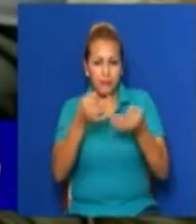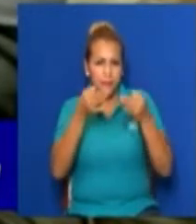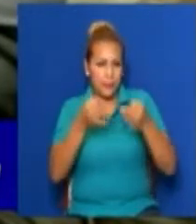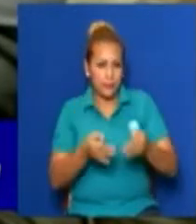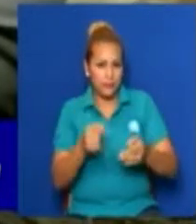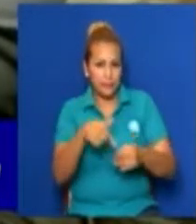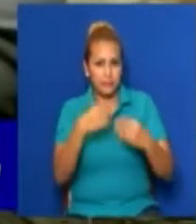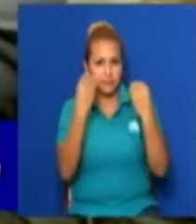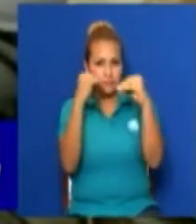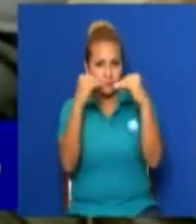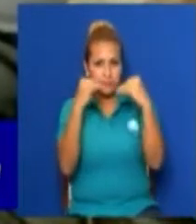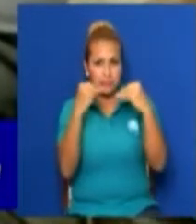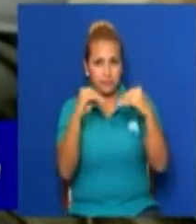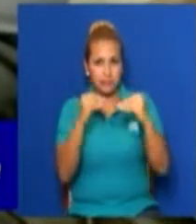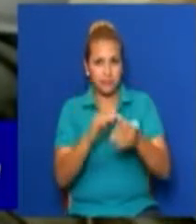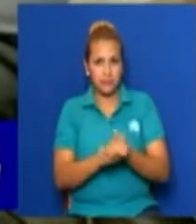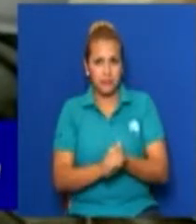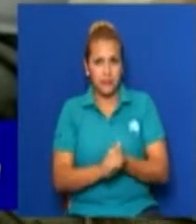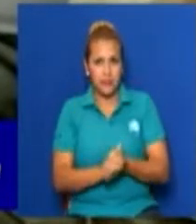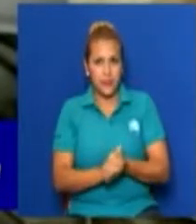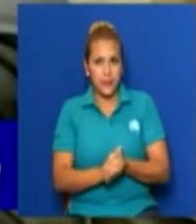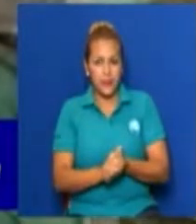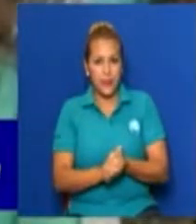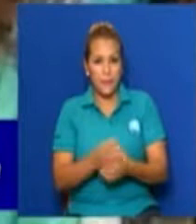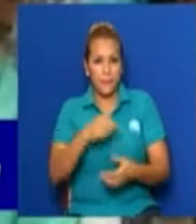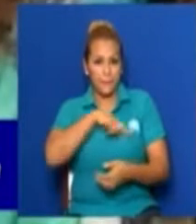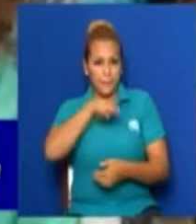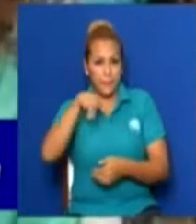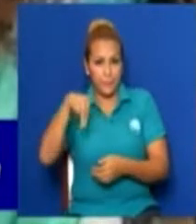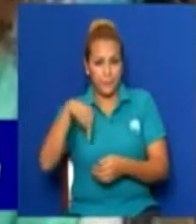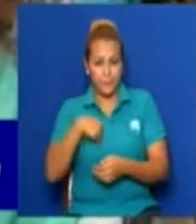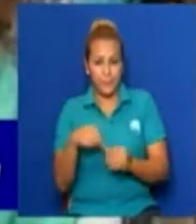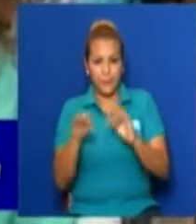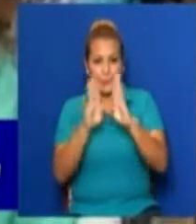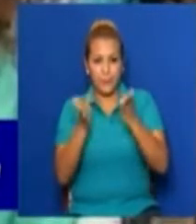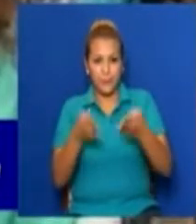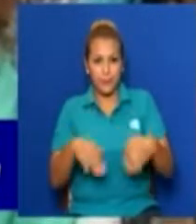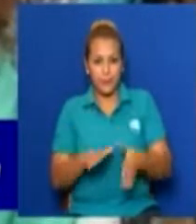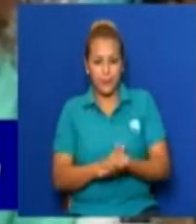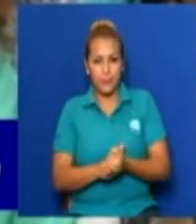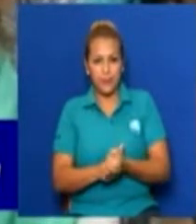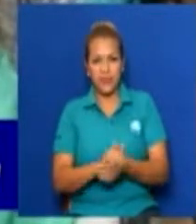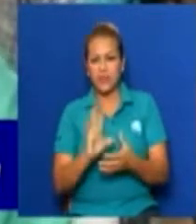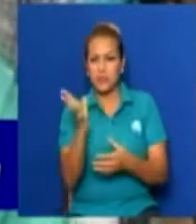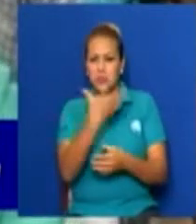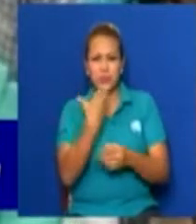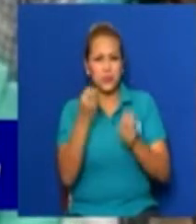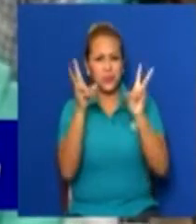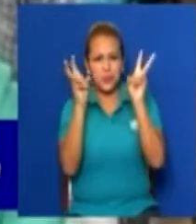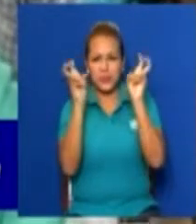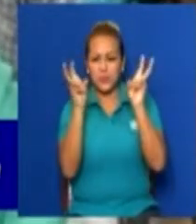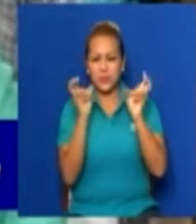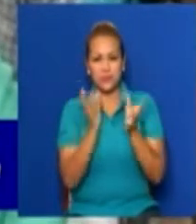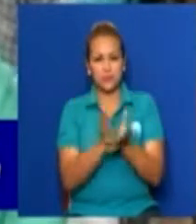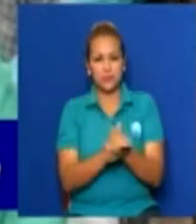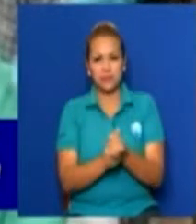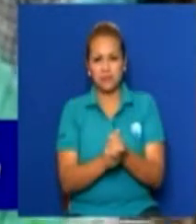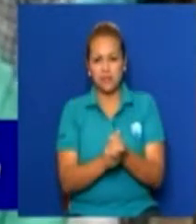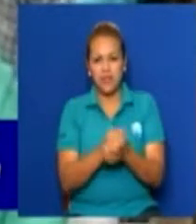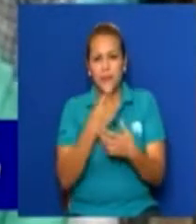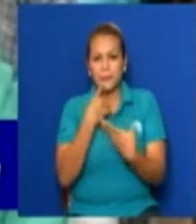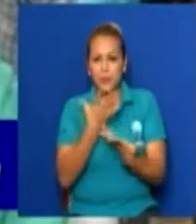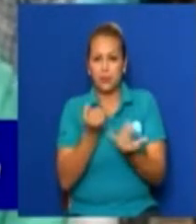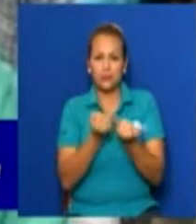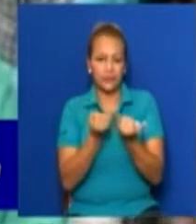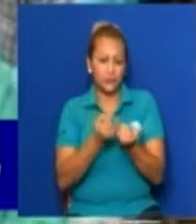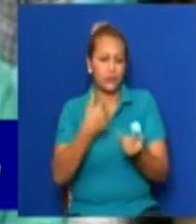la educación para nuestras mujeres en todos los ámbitos, porque yo he sido un creyente